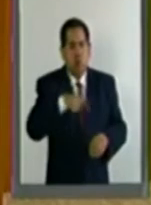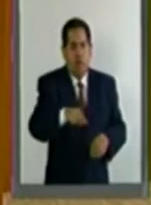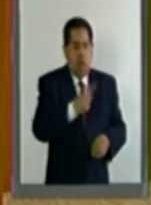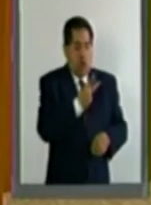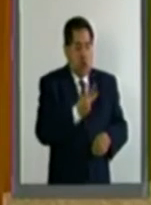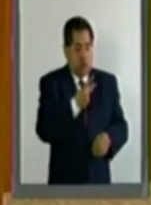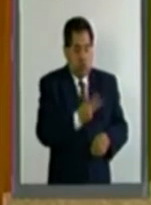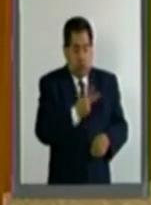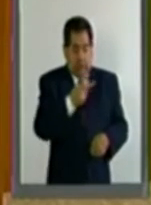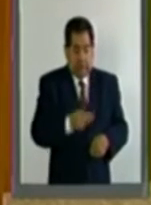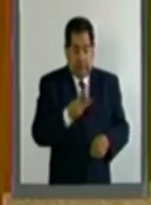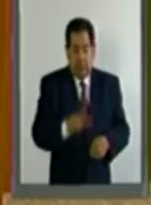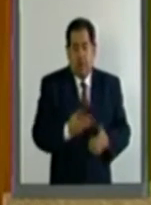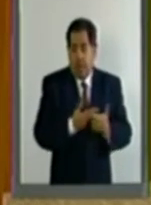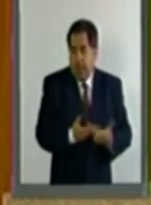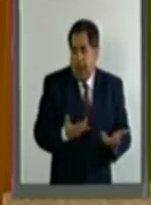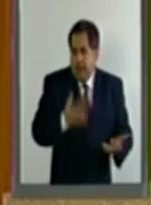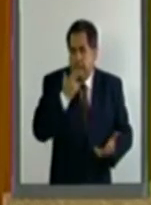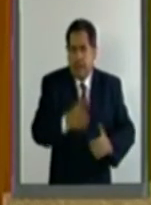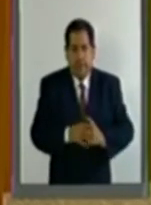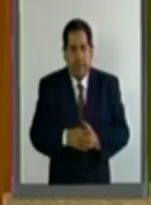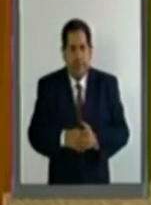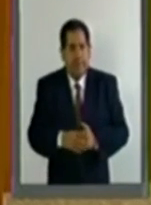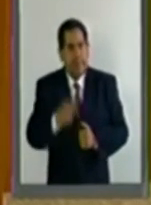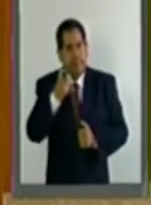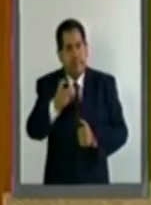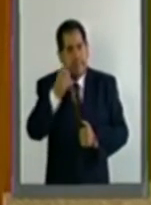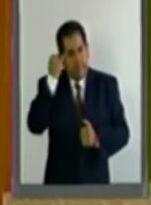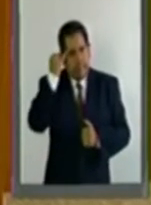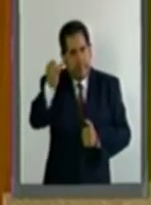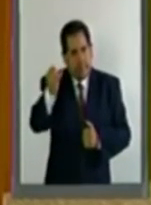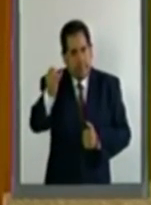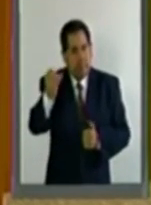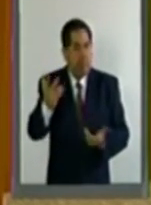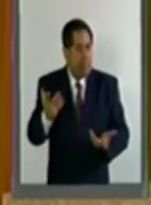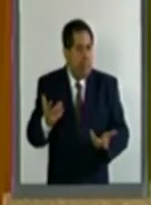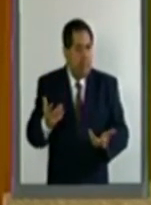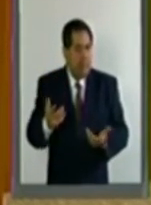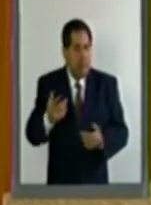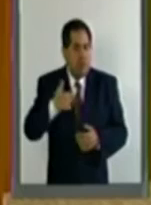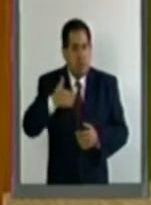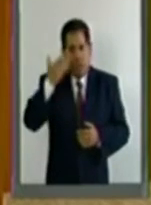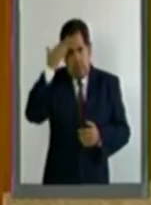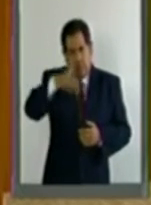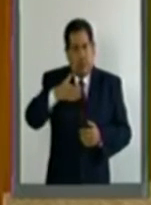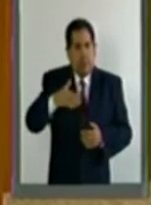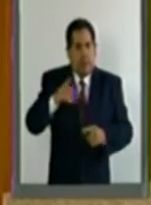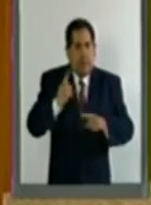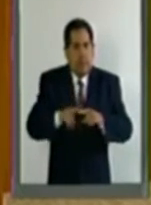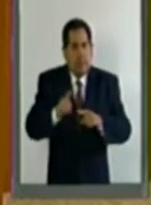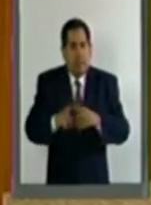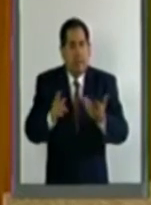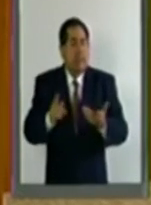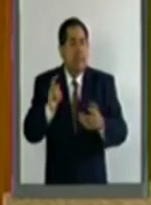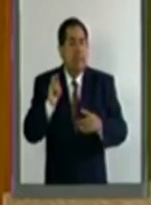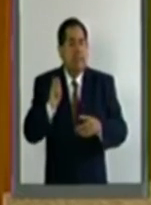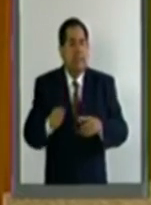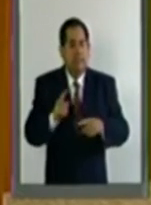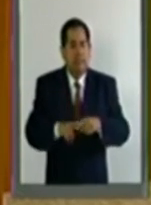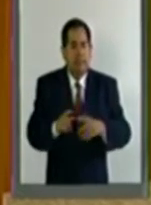2/3 que le quedan. Esto, pues, sé que corresponde a